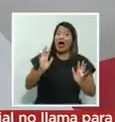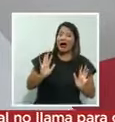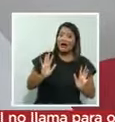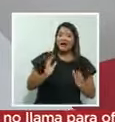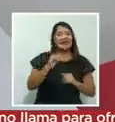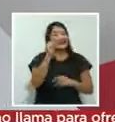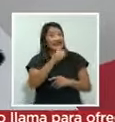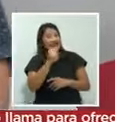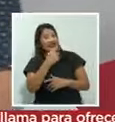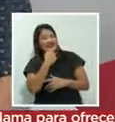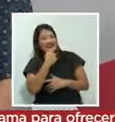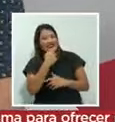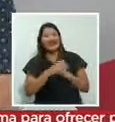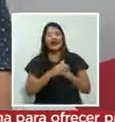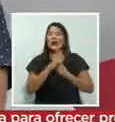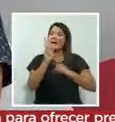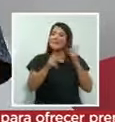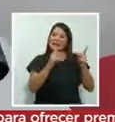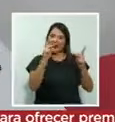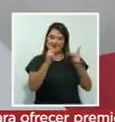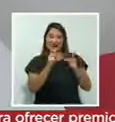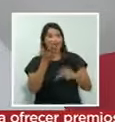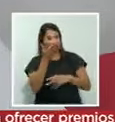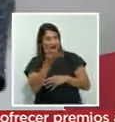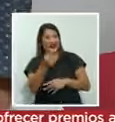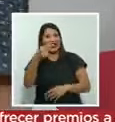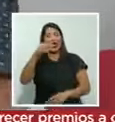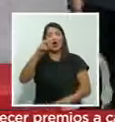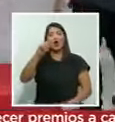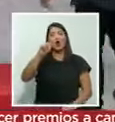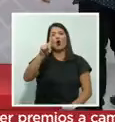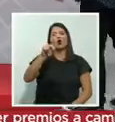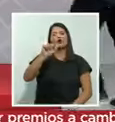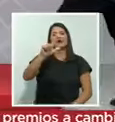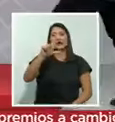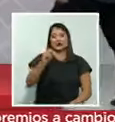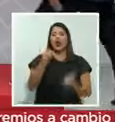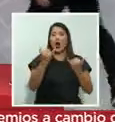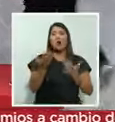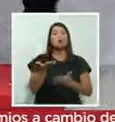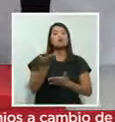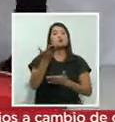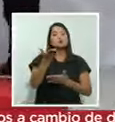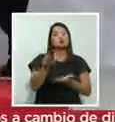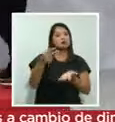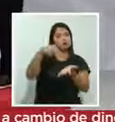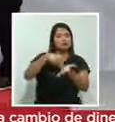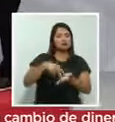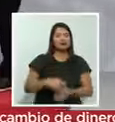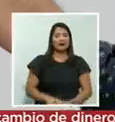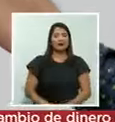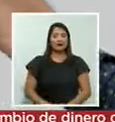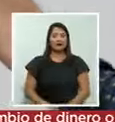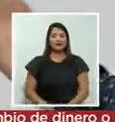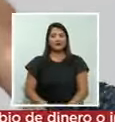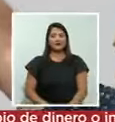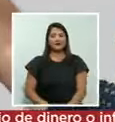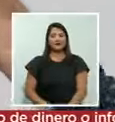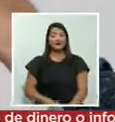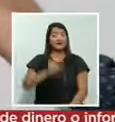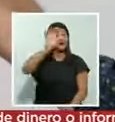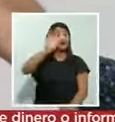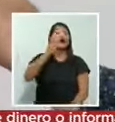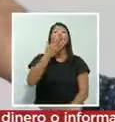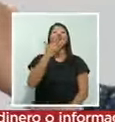¿Sí? Perfecto, adelante don Gonzalo, tome posición, puede subirse efectivamente. Toma la